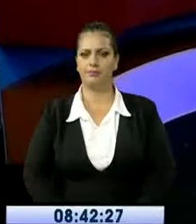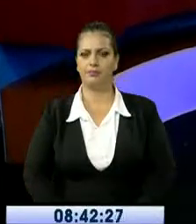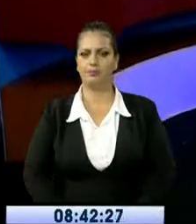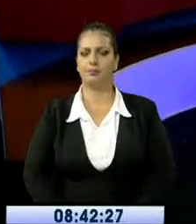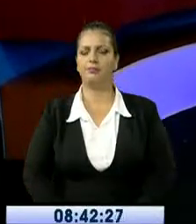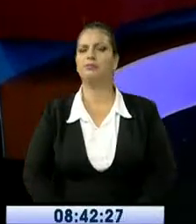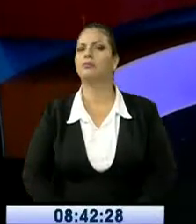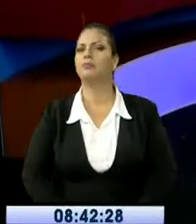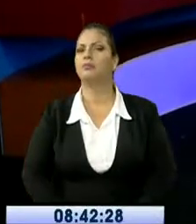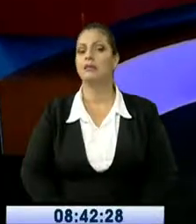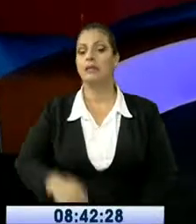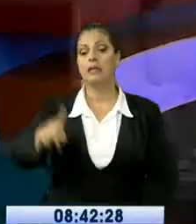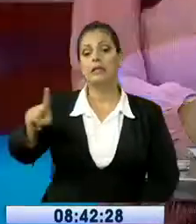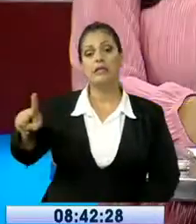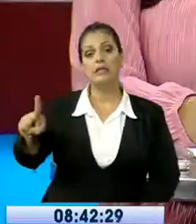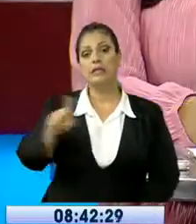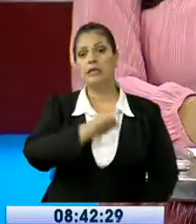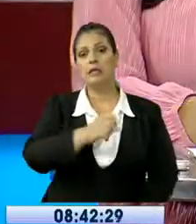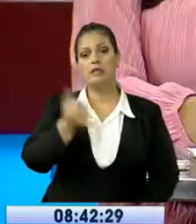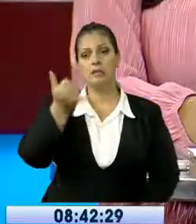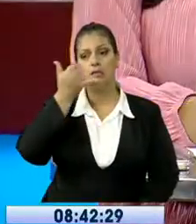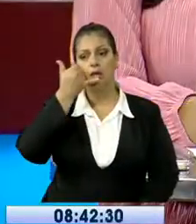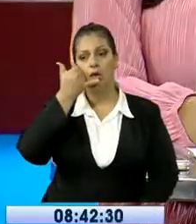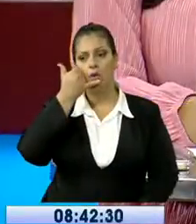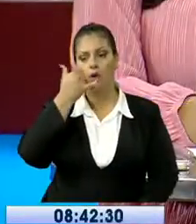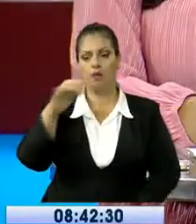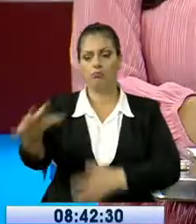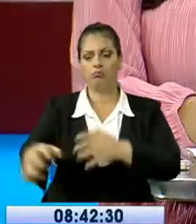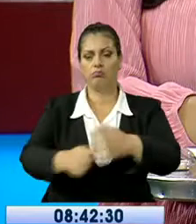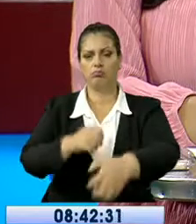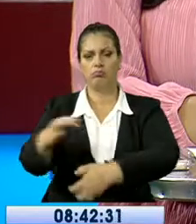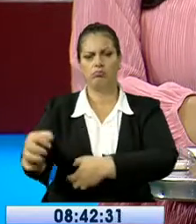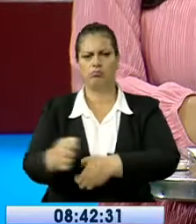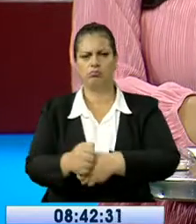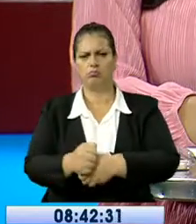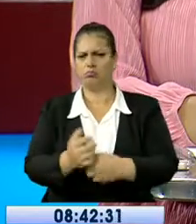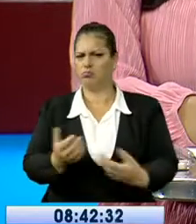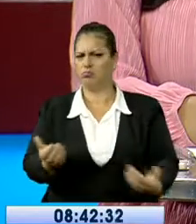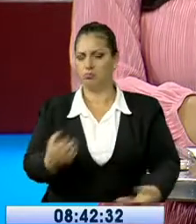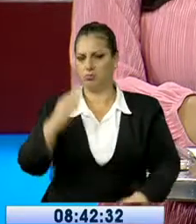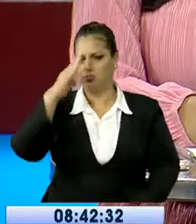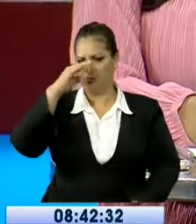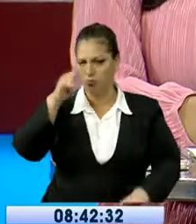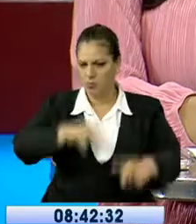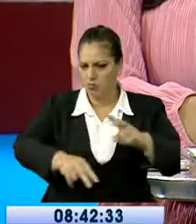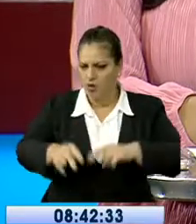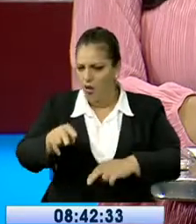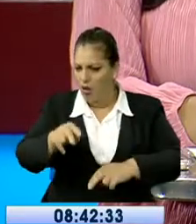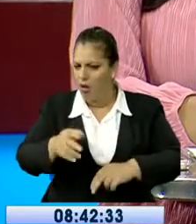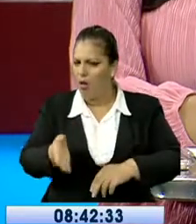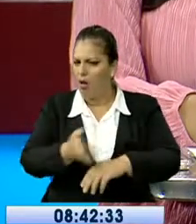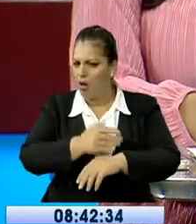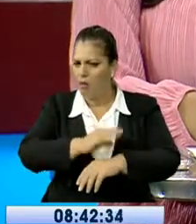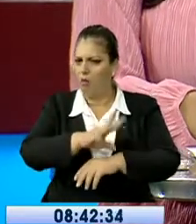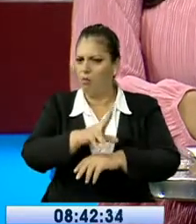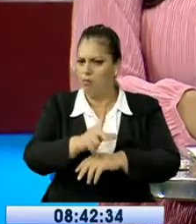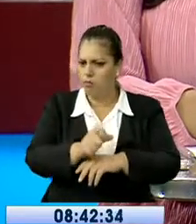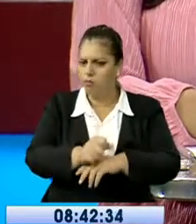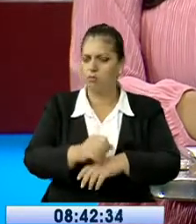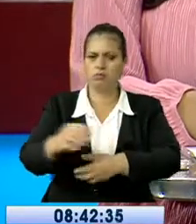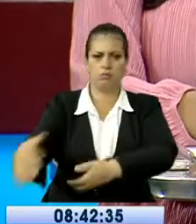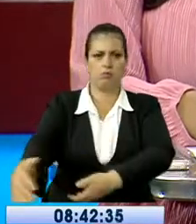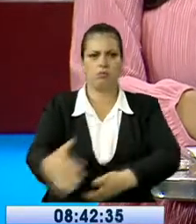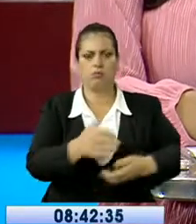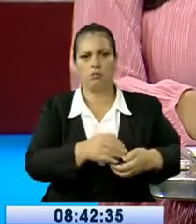Aproximadamente 100 celulares de dudosa procedencia fueron incautados durante un operativo realizado por la policía en tres talleres de Guayaquil. El fiscal